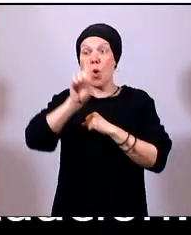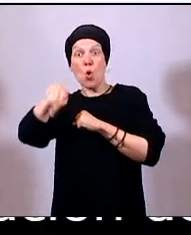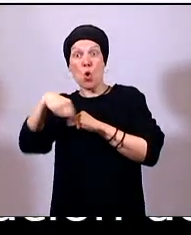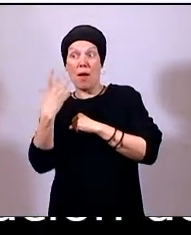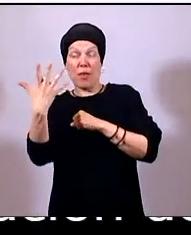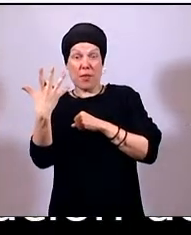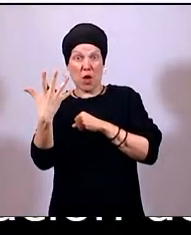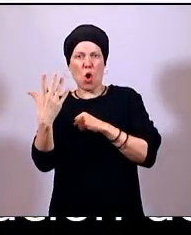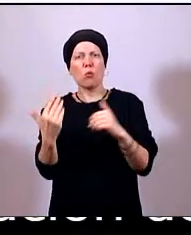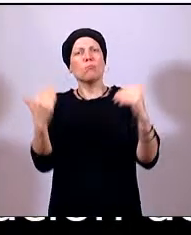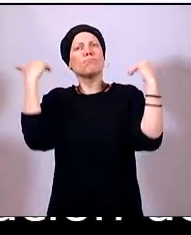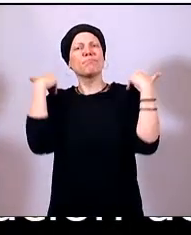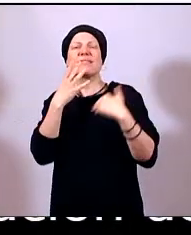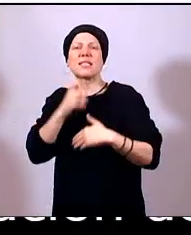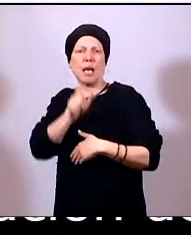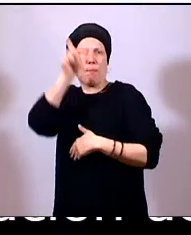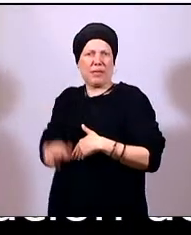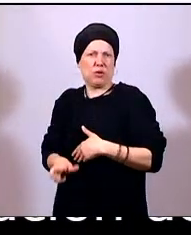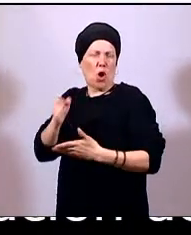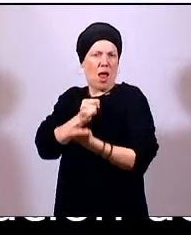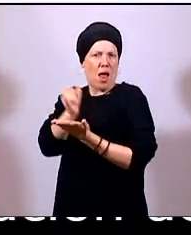1,5% será asumido por el agricultor.